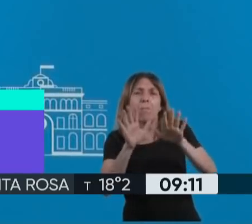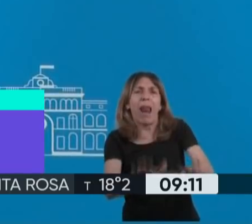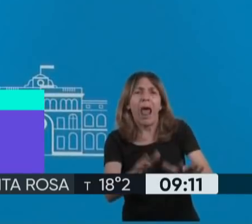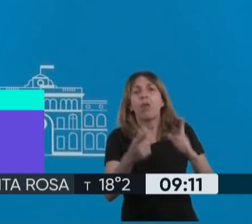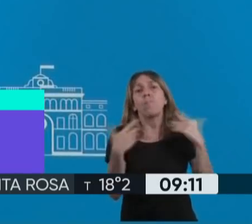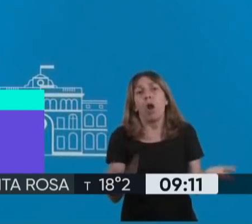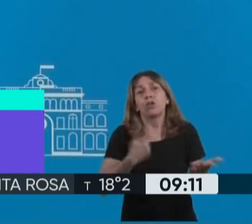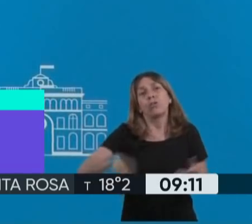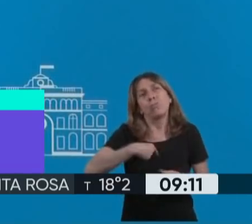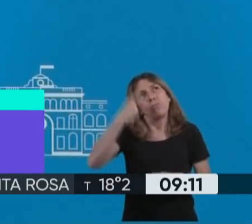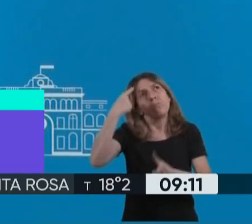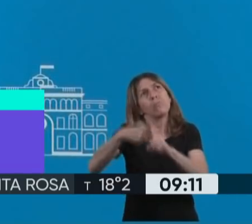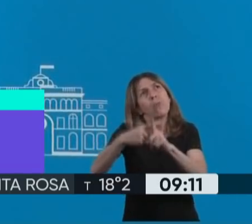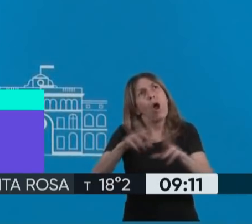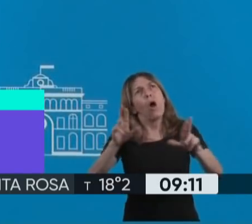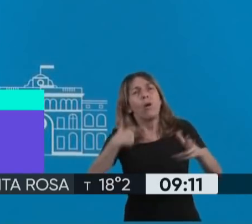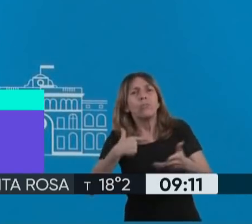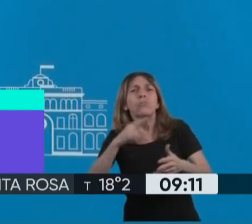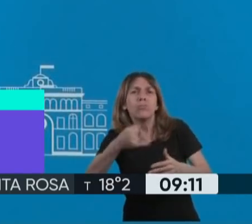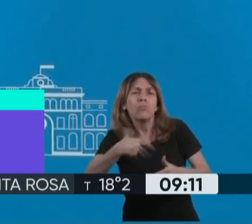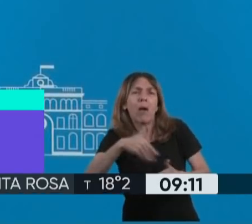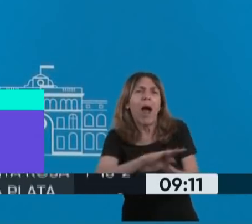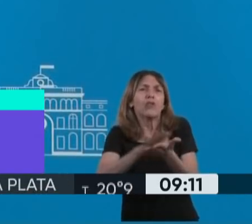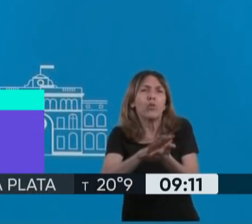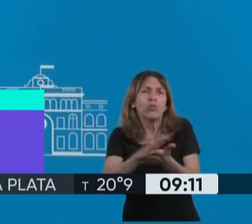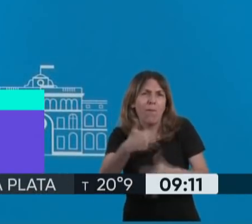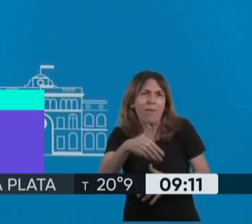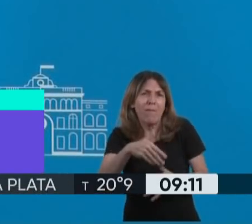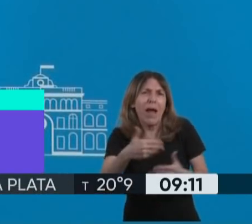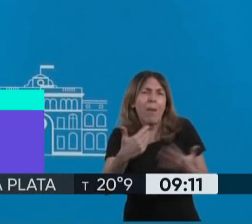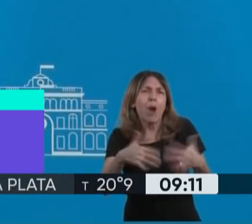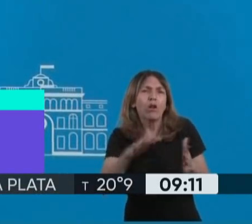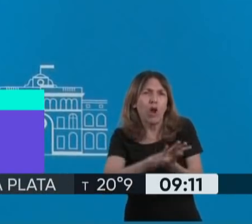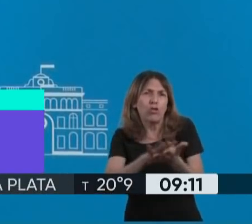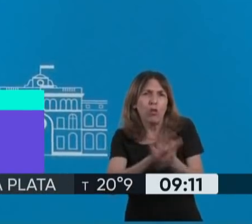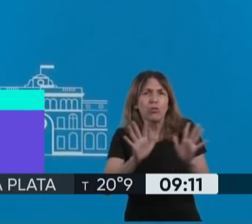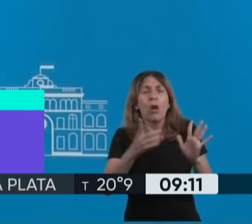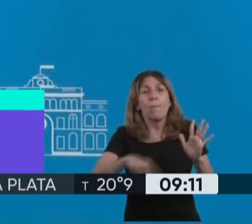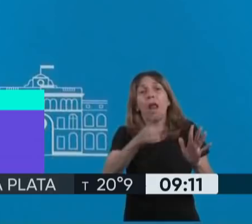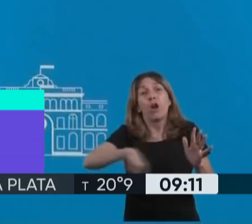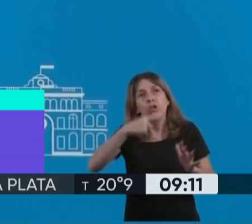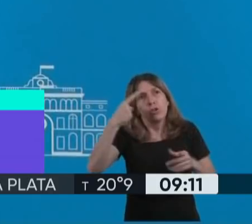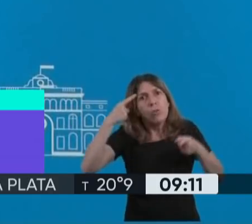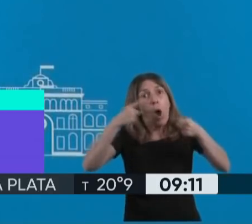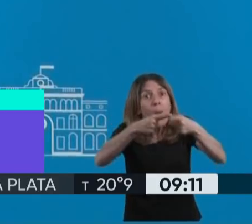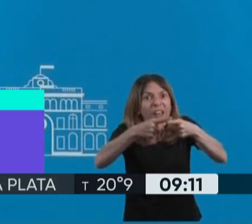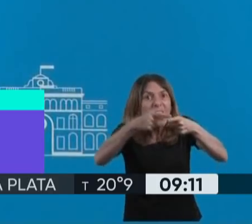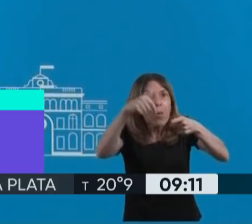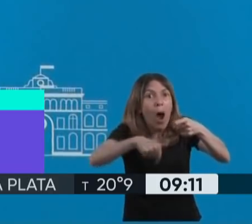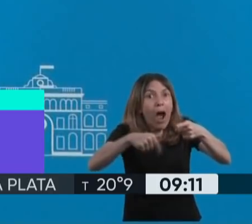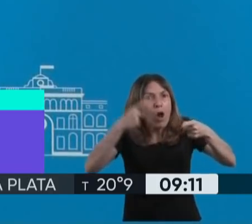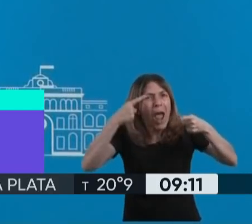con optimismo que se resuelva y que se resuelva próximamente, pero que sabemos que es el punto que tenemos en este momento